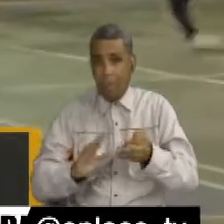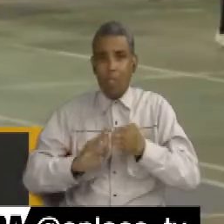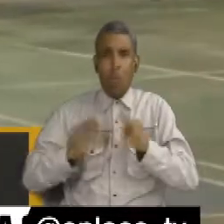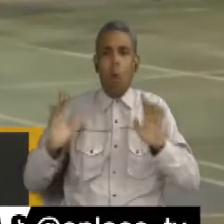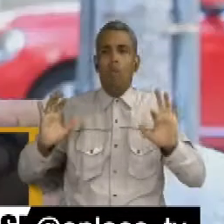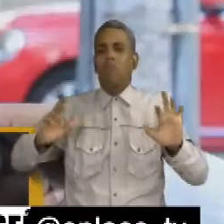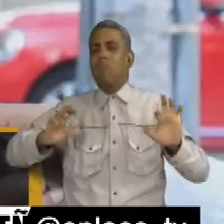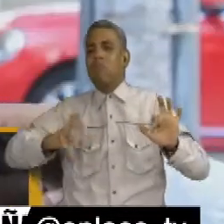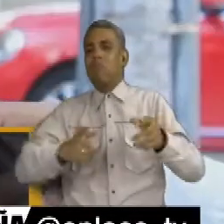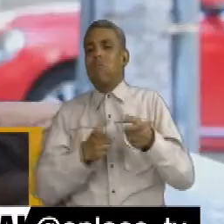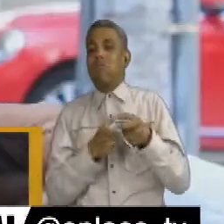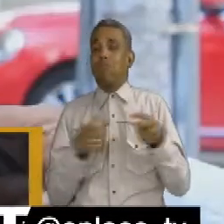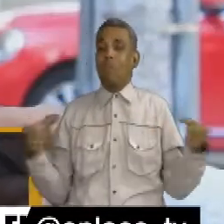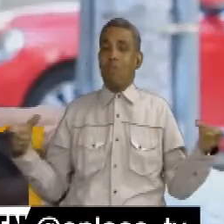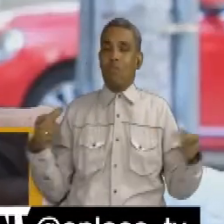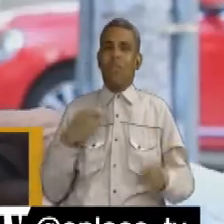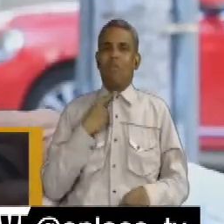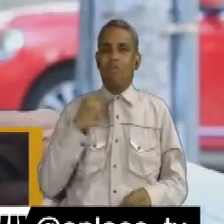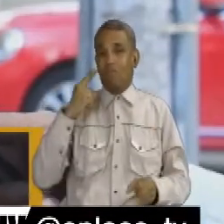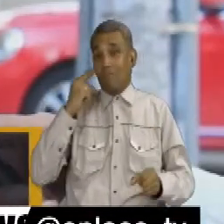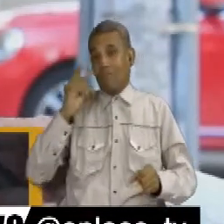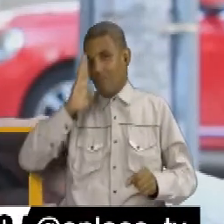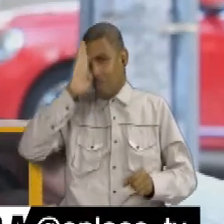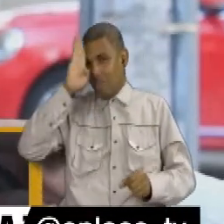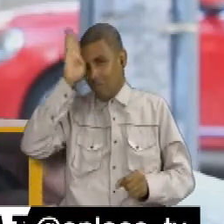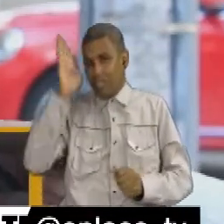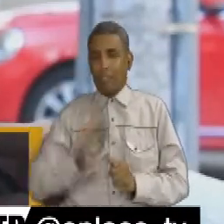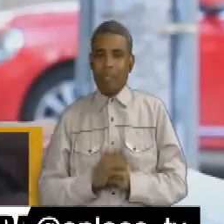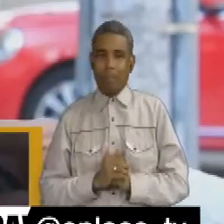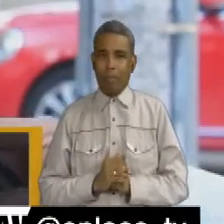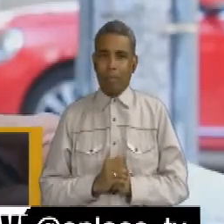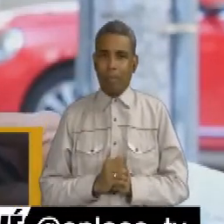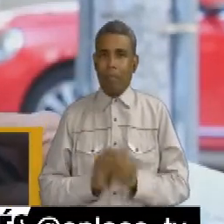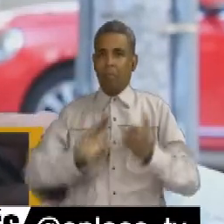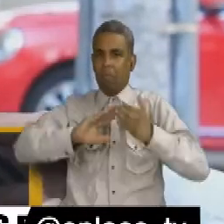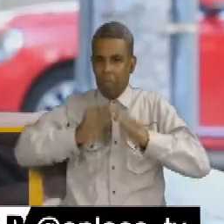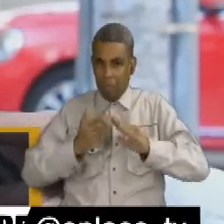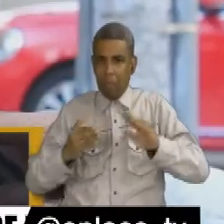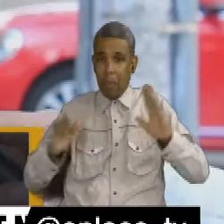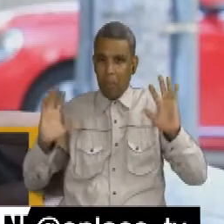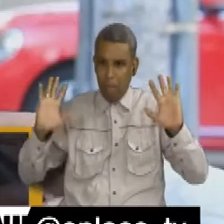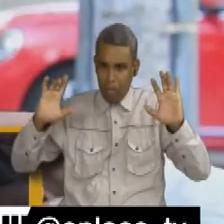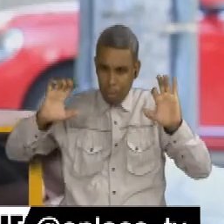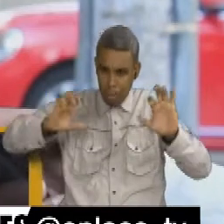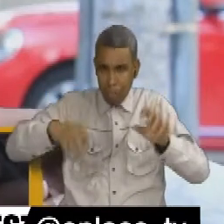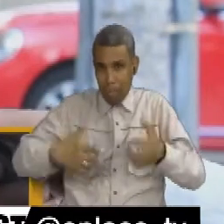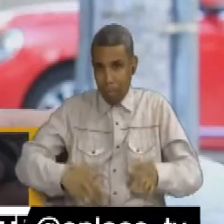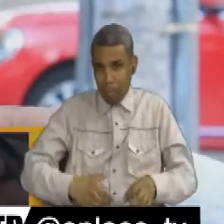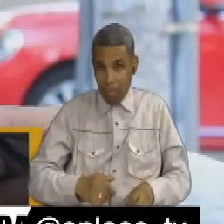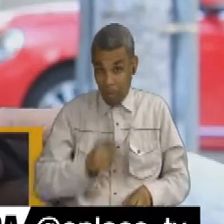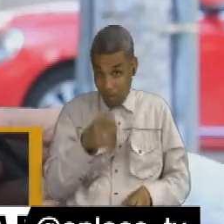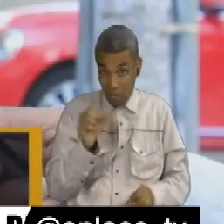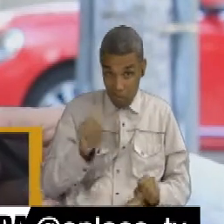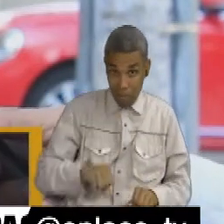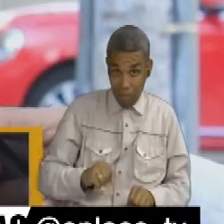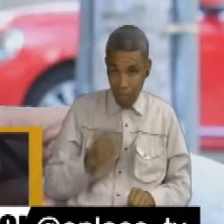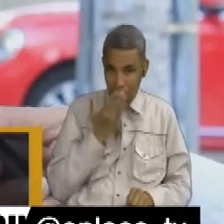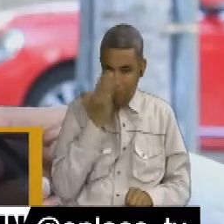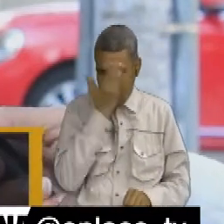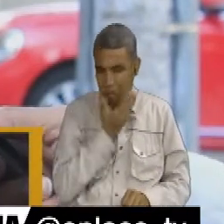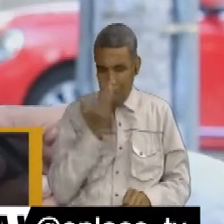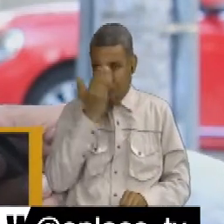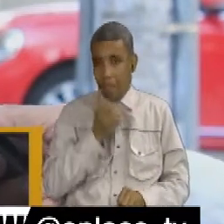tiene. Bueno, la respuesta del público es excelente. Creo que se van a dar cuenta el próximo jueves la asistencia